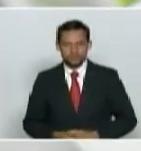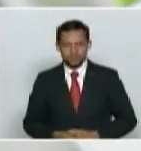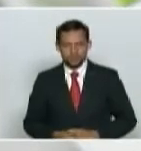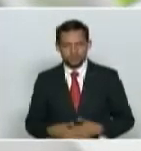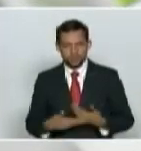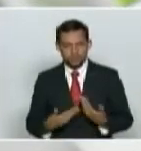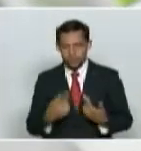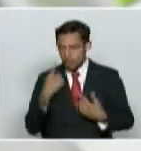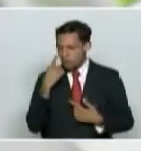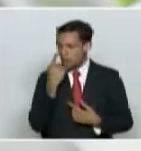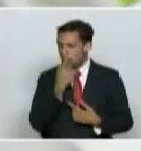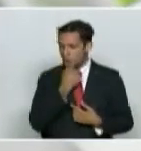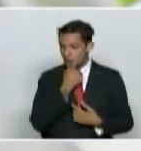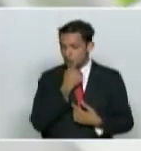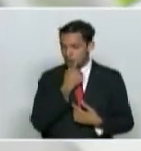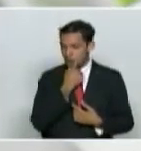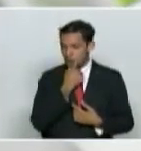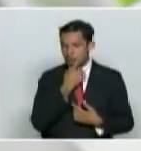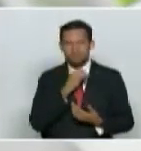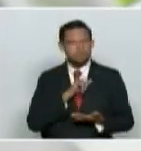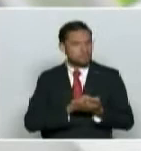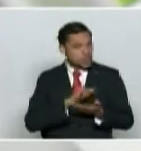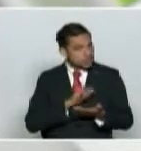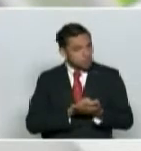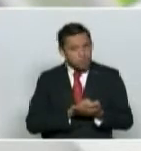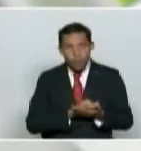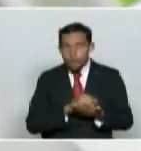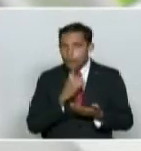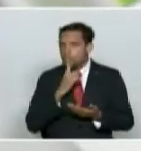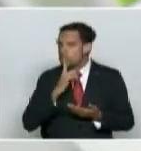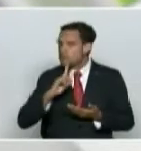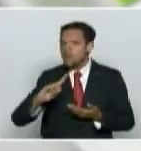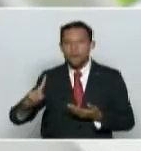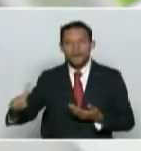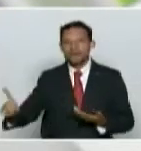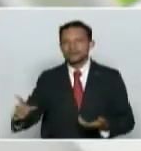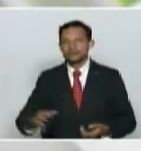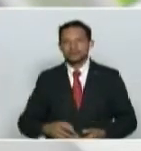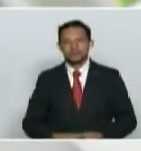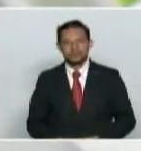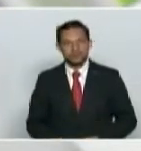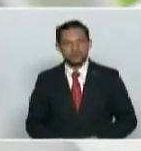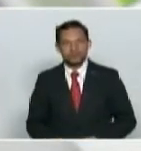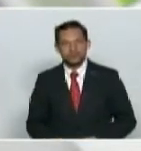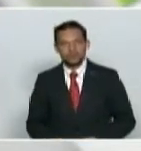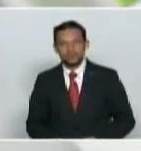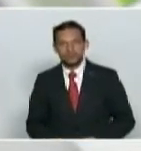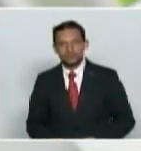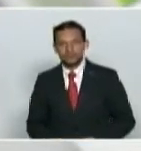Mis ojos ya no son los mismos.